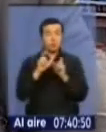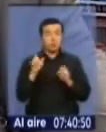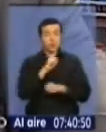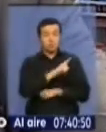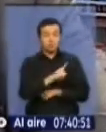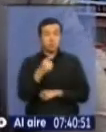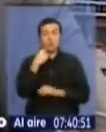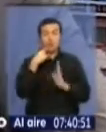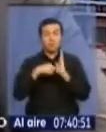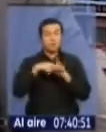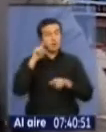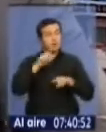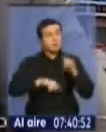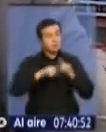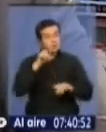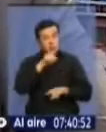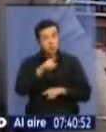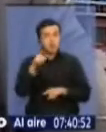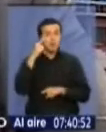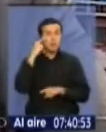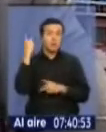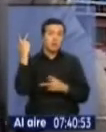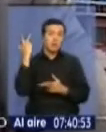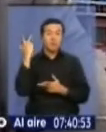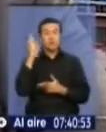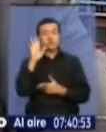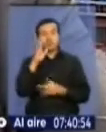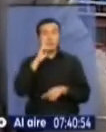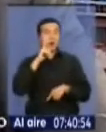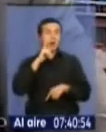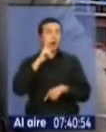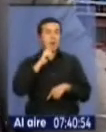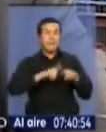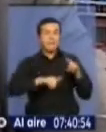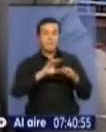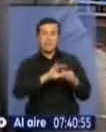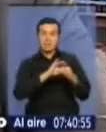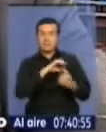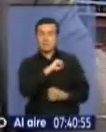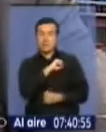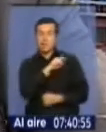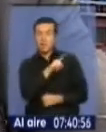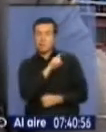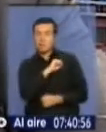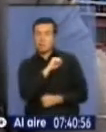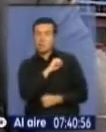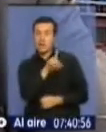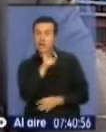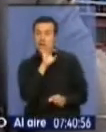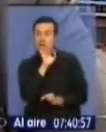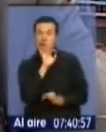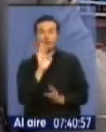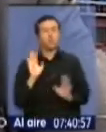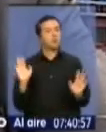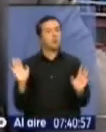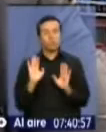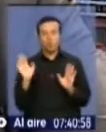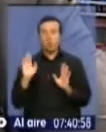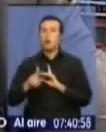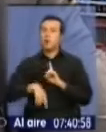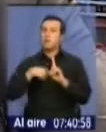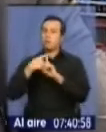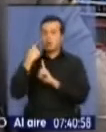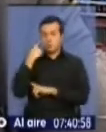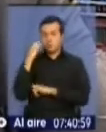Este es amigo del uno, este es primo del otro, este es compadre de nuestro amigo. Bueno, no. Aparte de eso, también tienes un componente